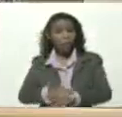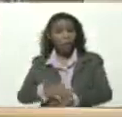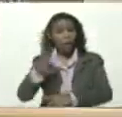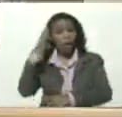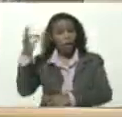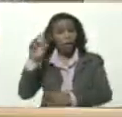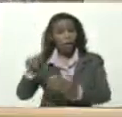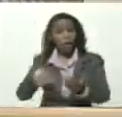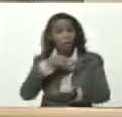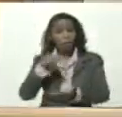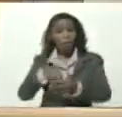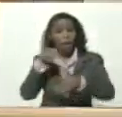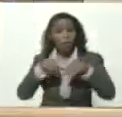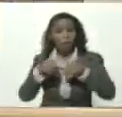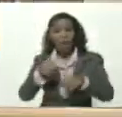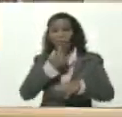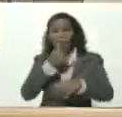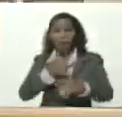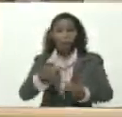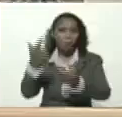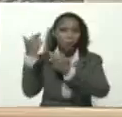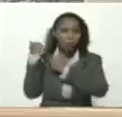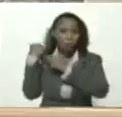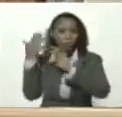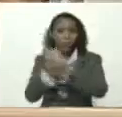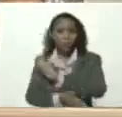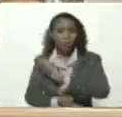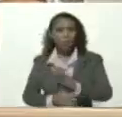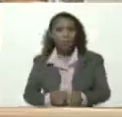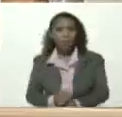Nacional Electoral, a quien le corresponde